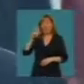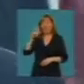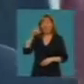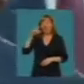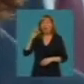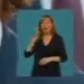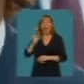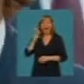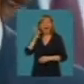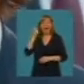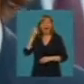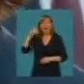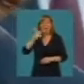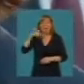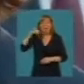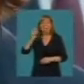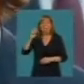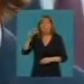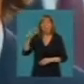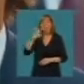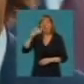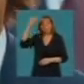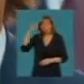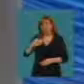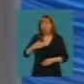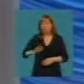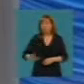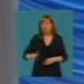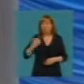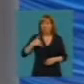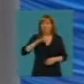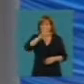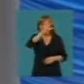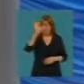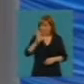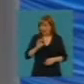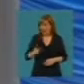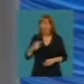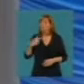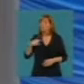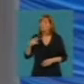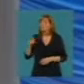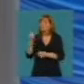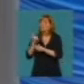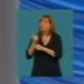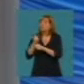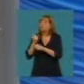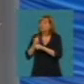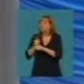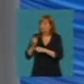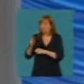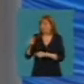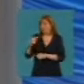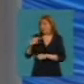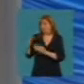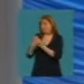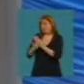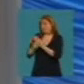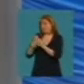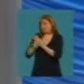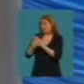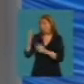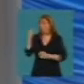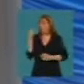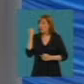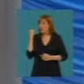Lorenzino, juráis por la patria desempeñar con lealtad y patriotismo el cargo de ministro de Economía y Finanzas